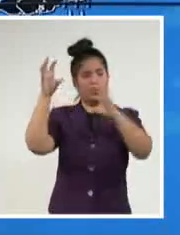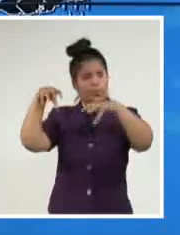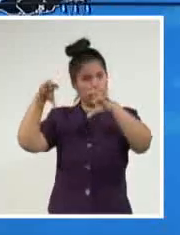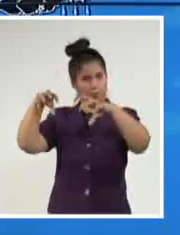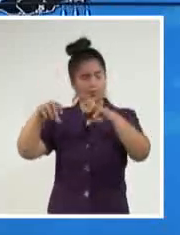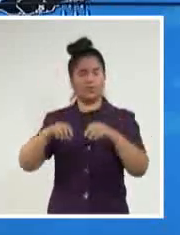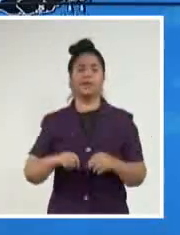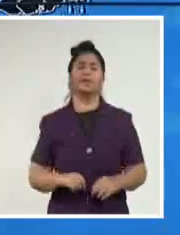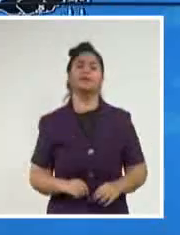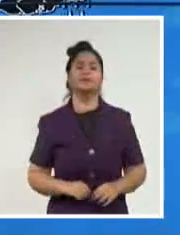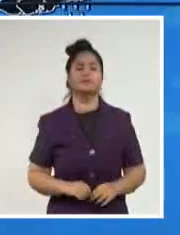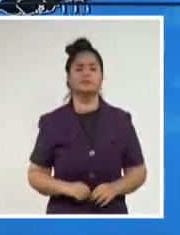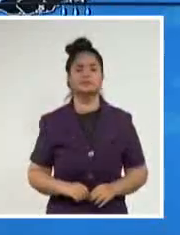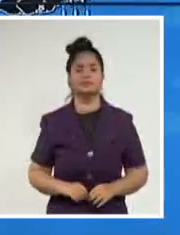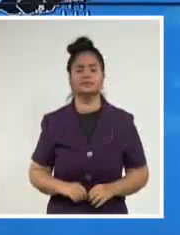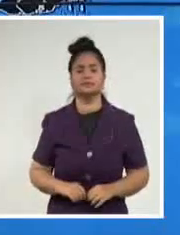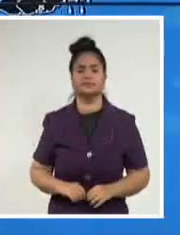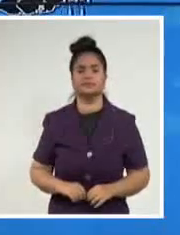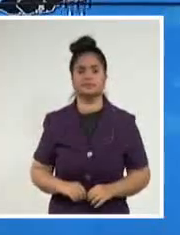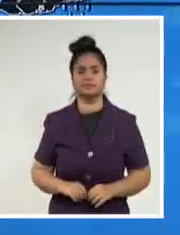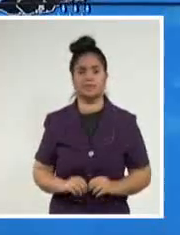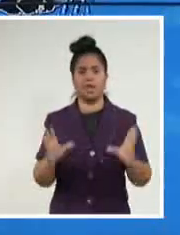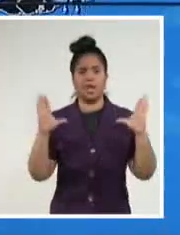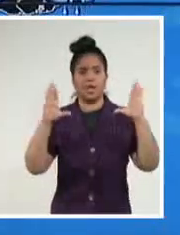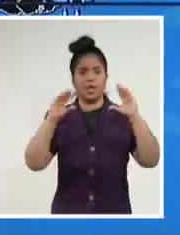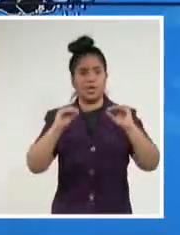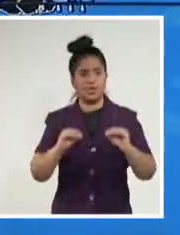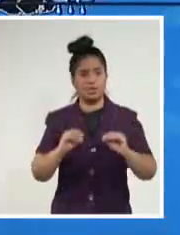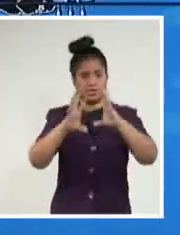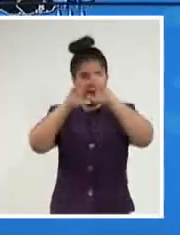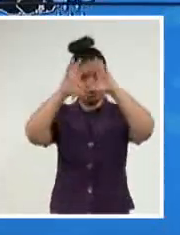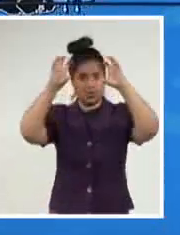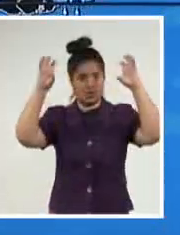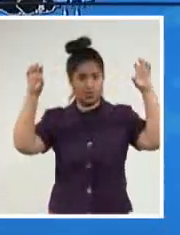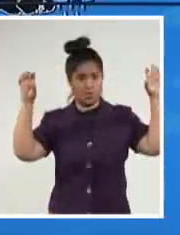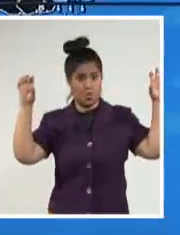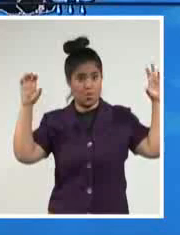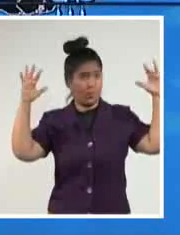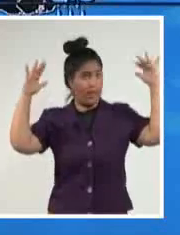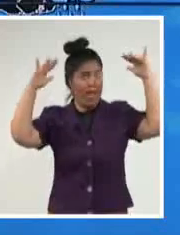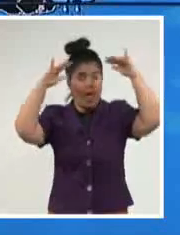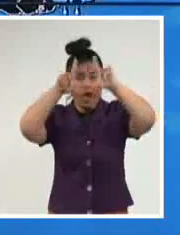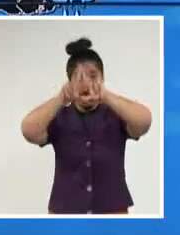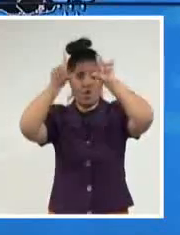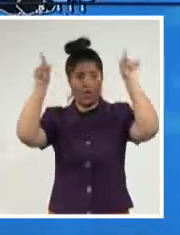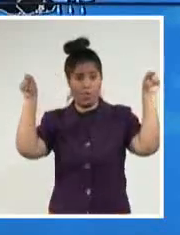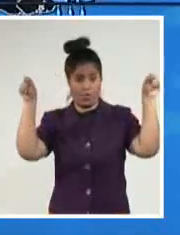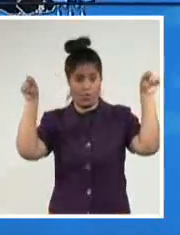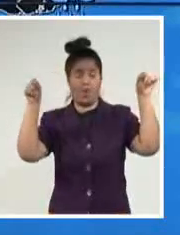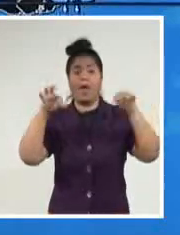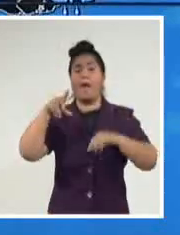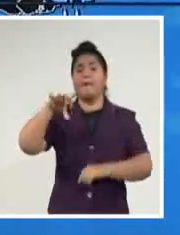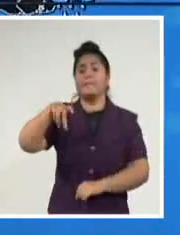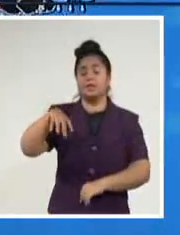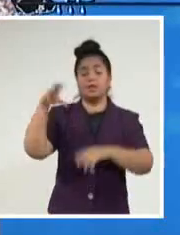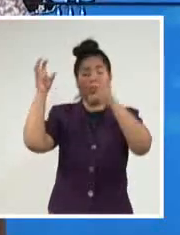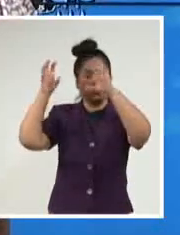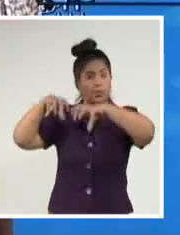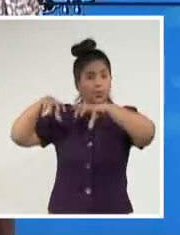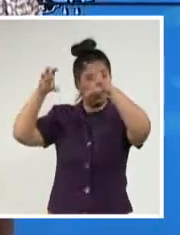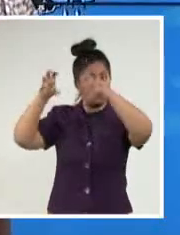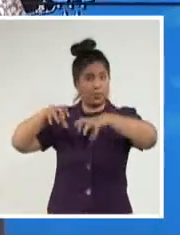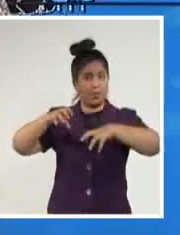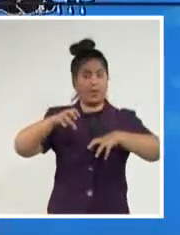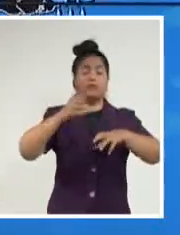región occidental del país. En la noche estará parcialmente nublado, se nublará en Pinal del Río con algunas lluvias más aisladas en zonas de la